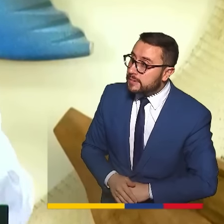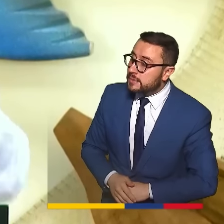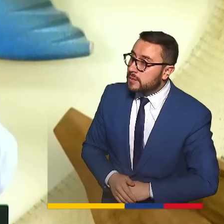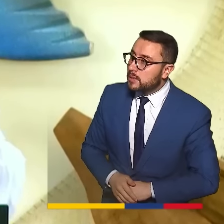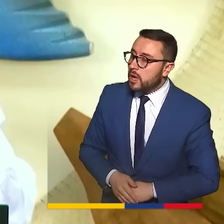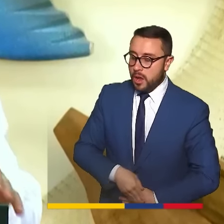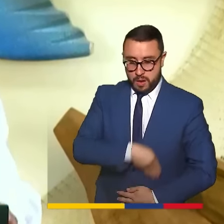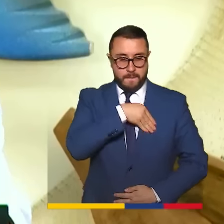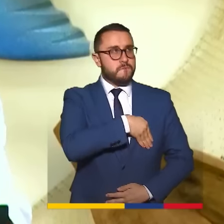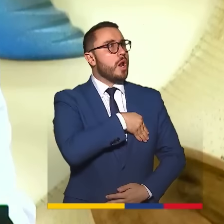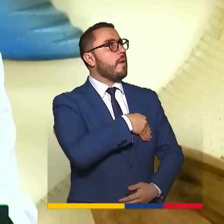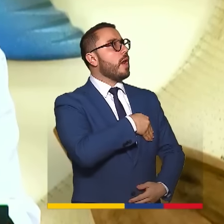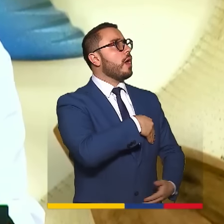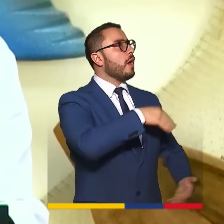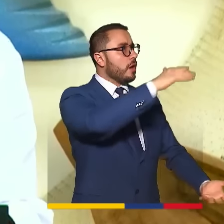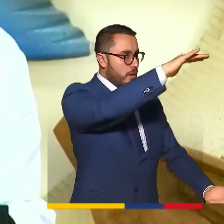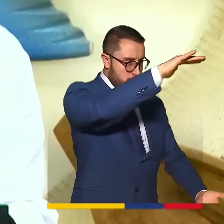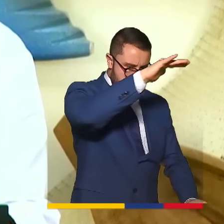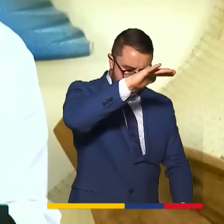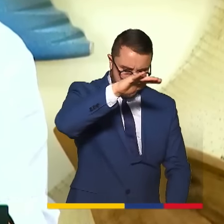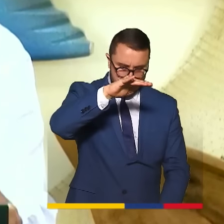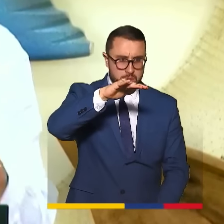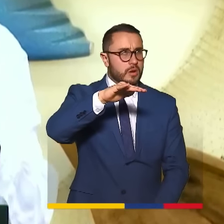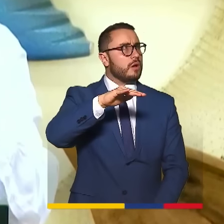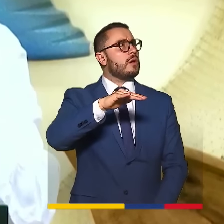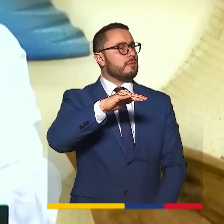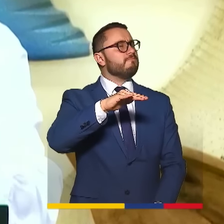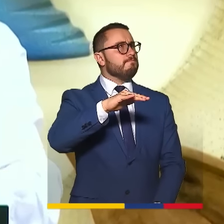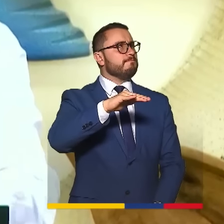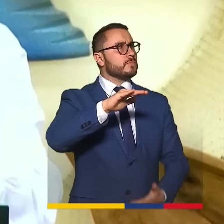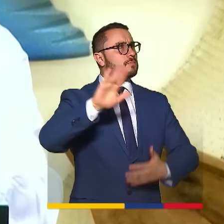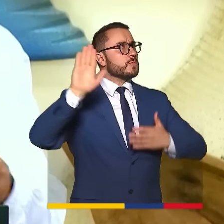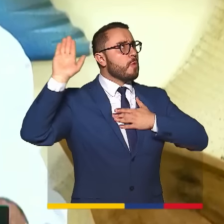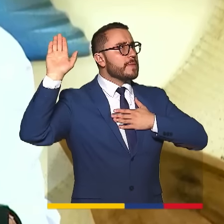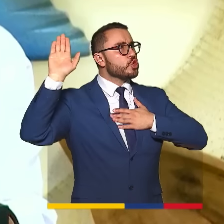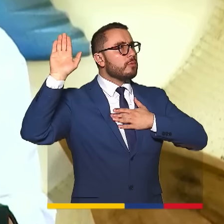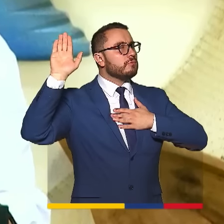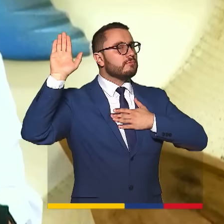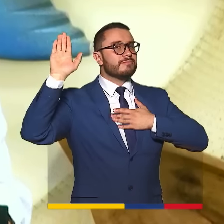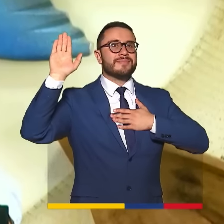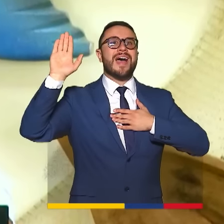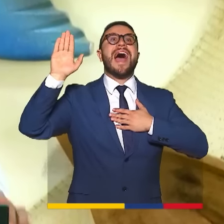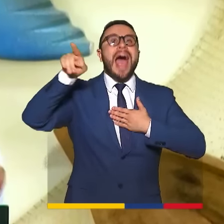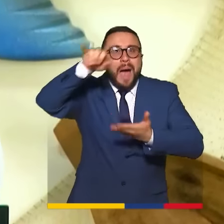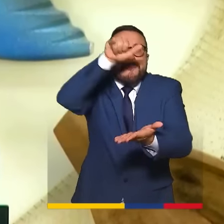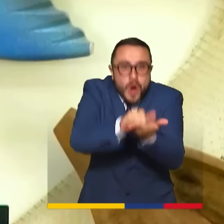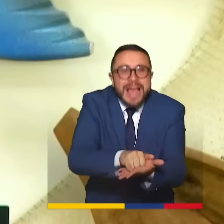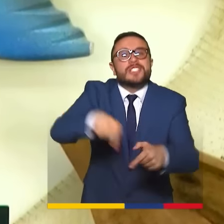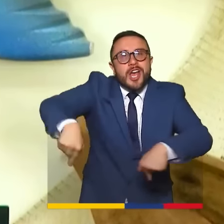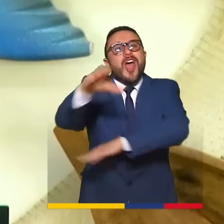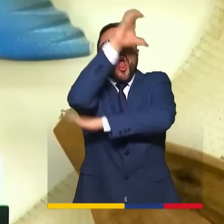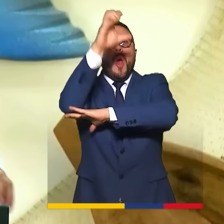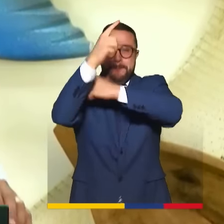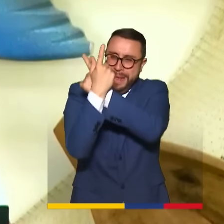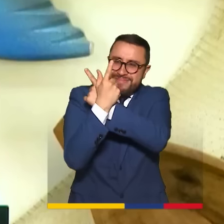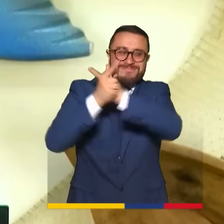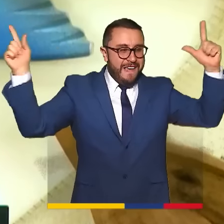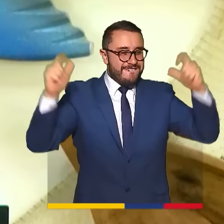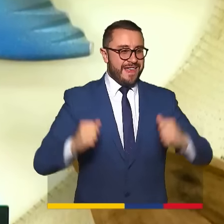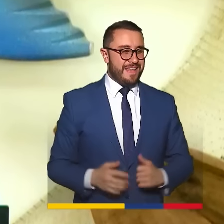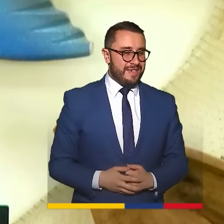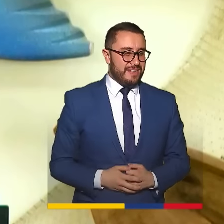Ese fue el compromiso. Por eso nos libertamos en Colombia. Nos emancipamos